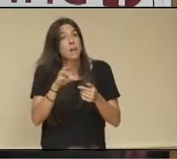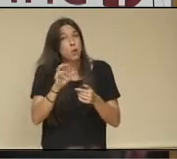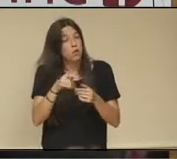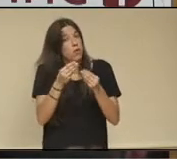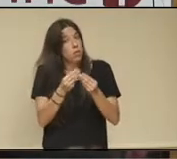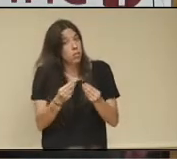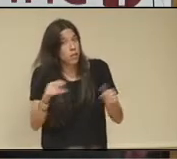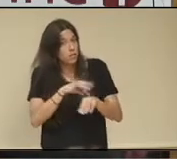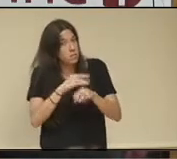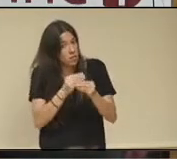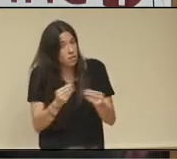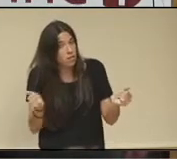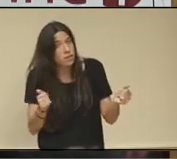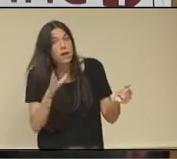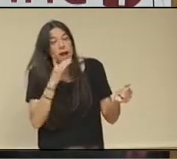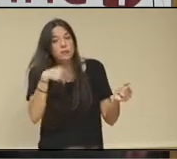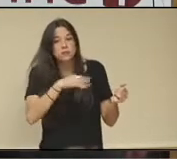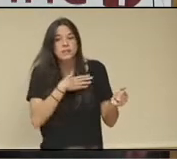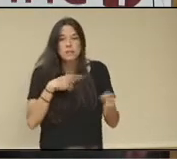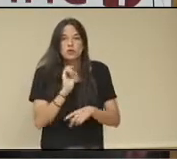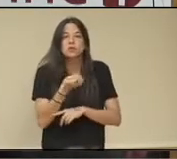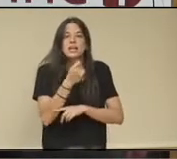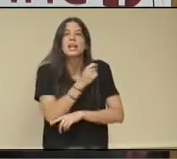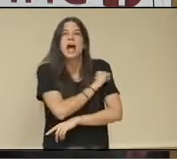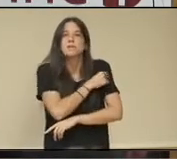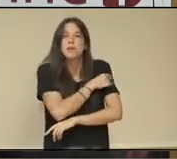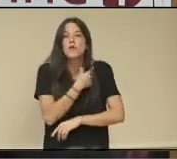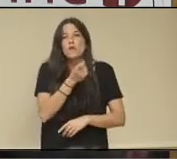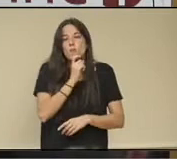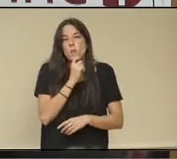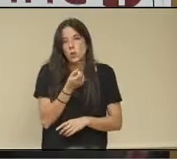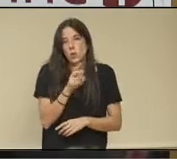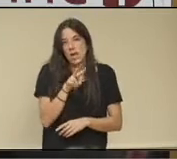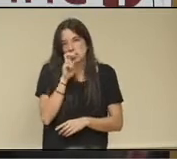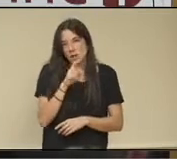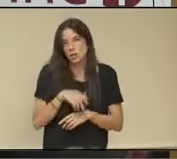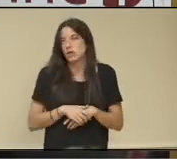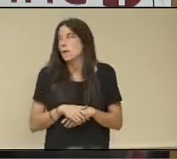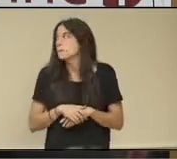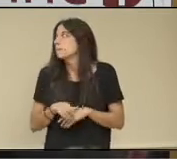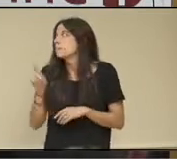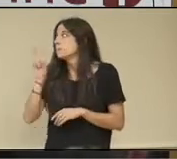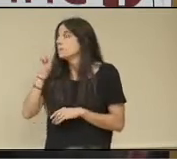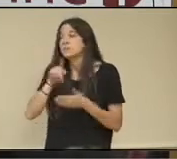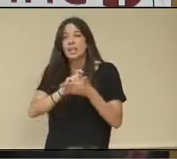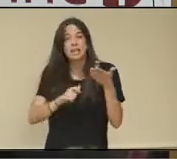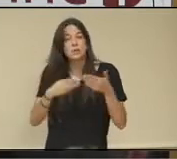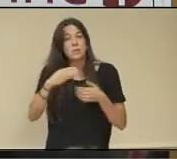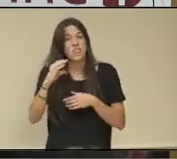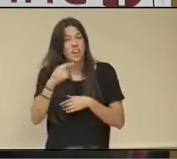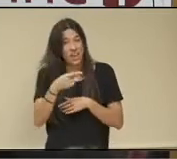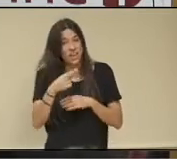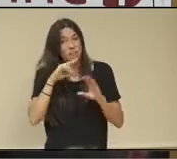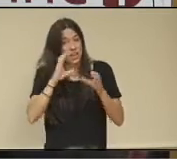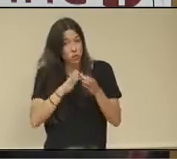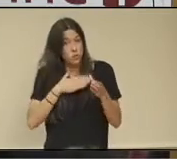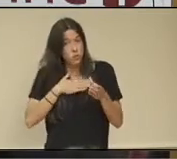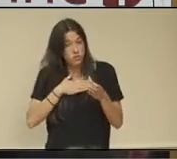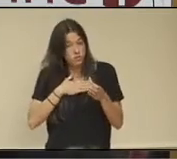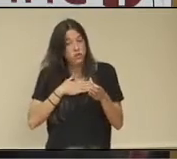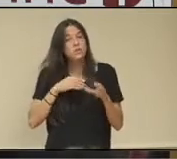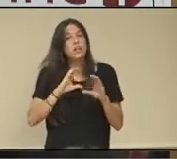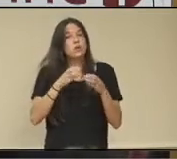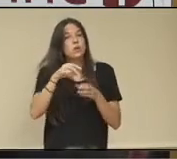Pues buscamos la administración por vía respiratoria. Estos son artículos en BCG dentro de nuestro grupo de Nacho